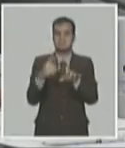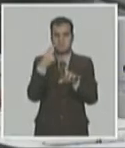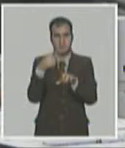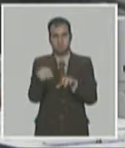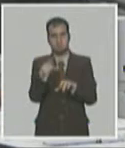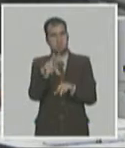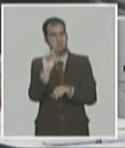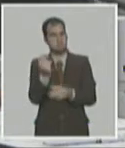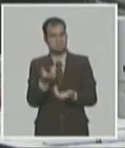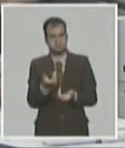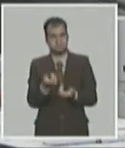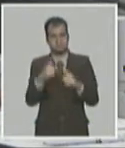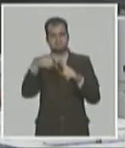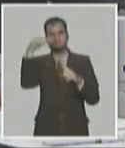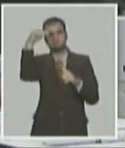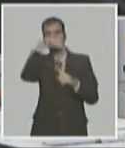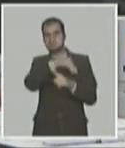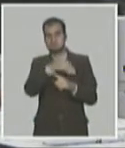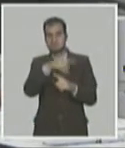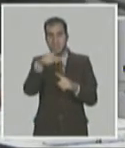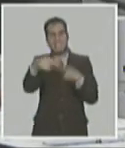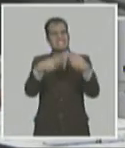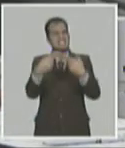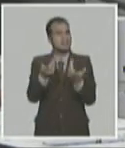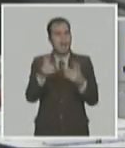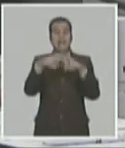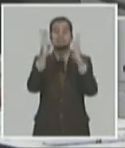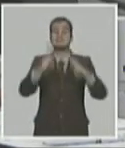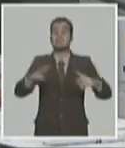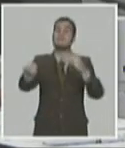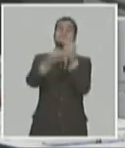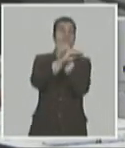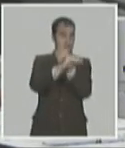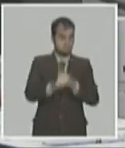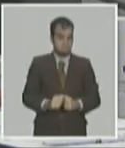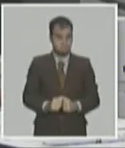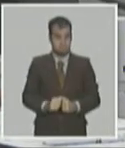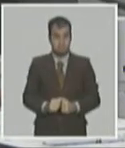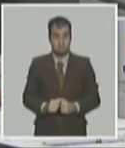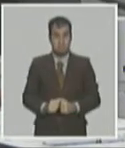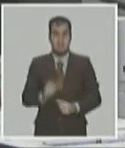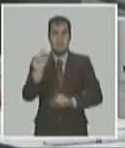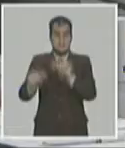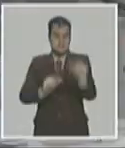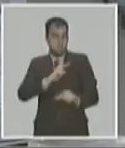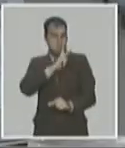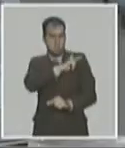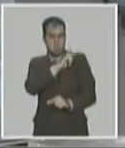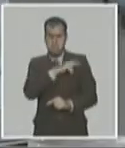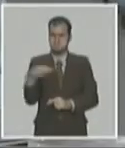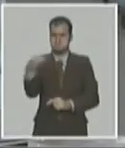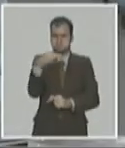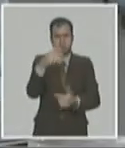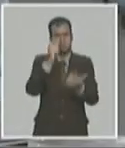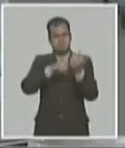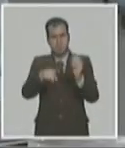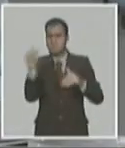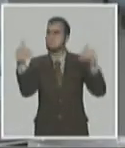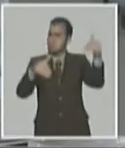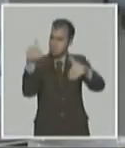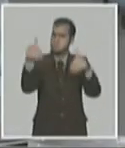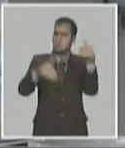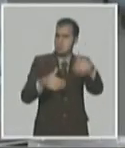permite las nuevas tecnologías, ¿no? Claro. Por videoconferencia, miles de compañeros de dirigentes de partidos de diferentes niveles, ¿no? Participaron